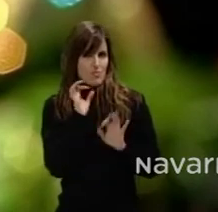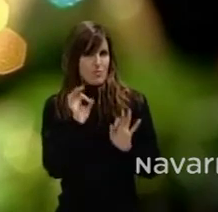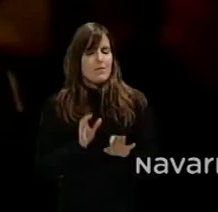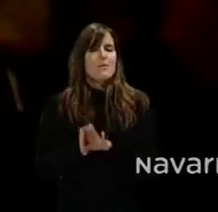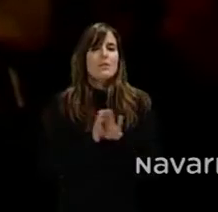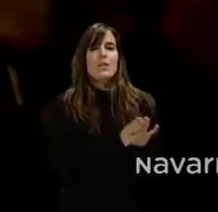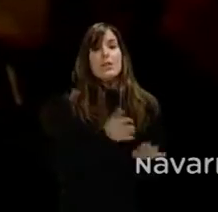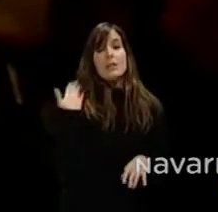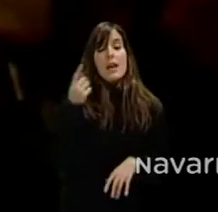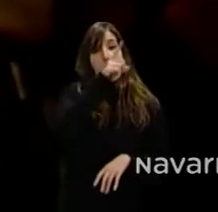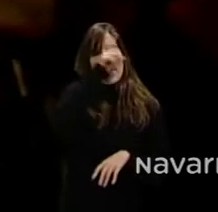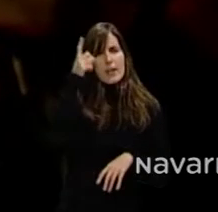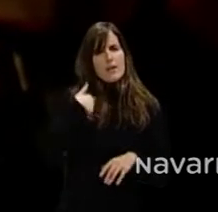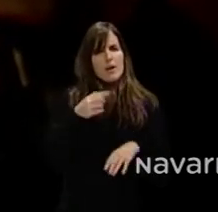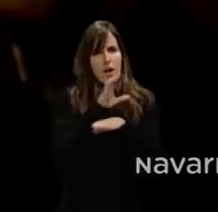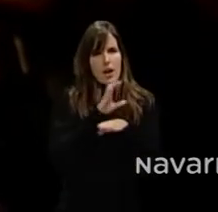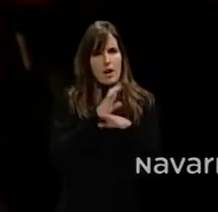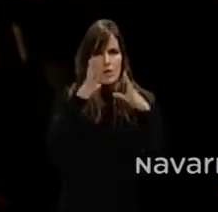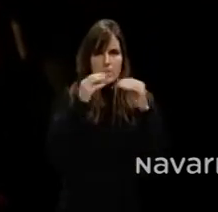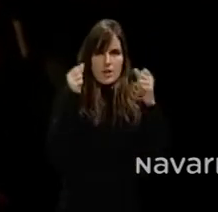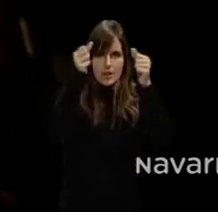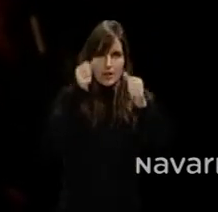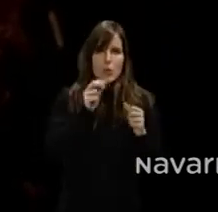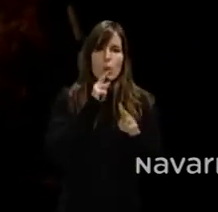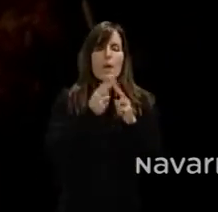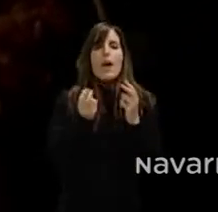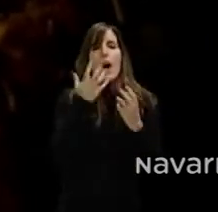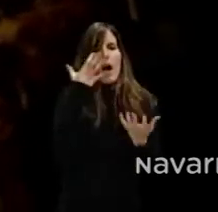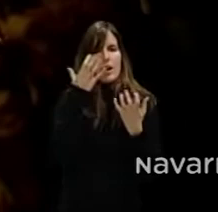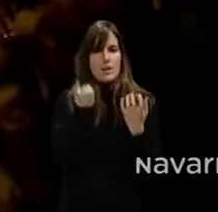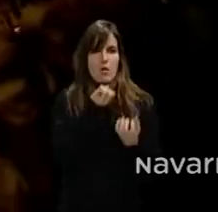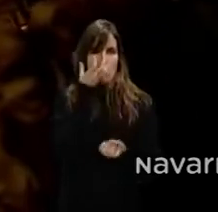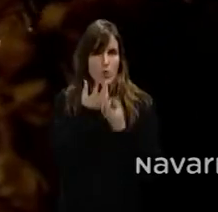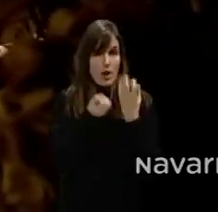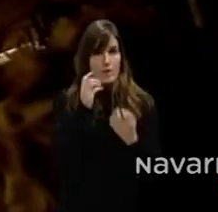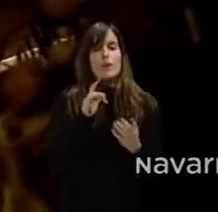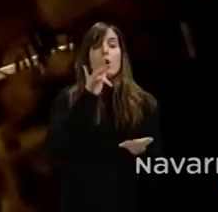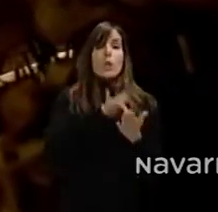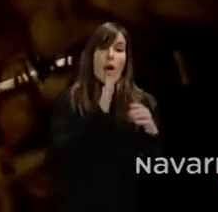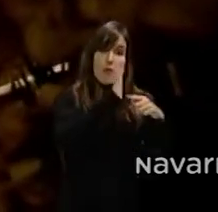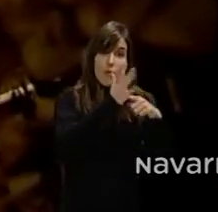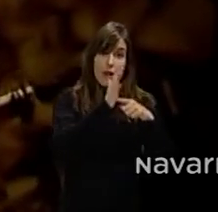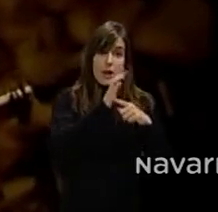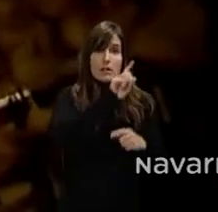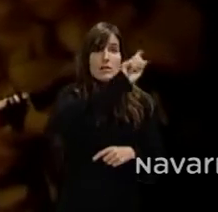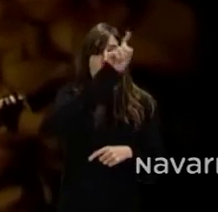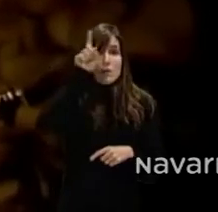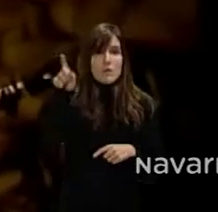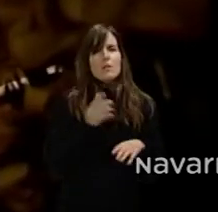la carrera de arte floral entonces luego vas viendo vas yendo a ferias entonces con el tiempo